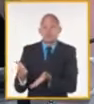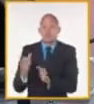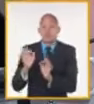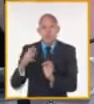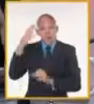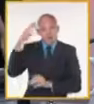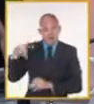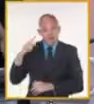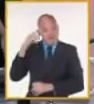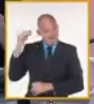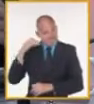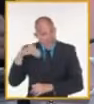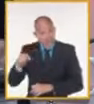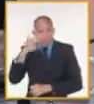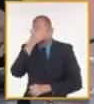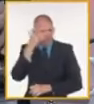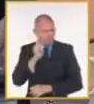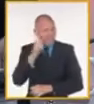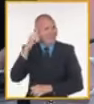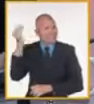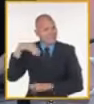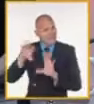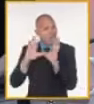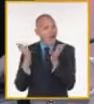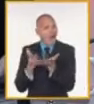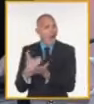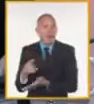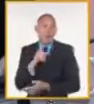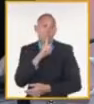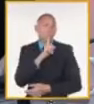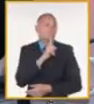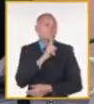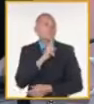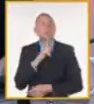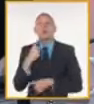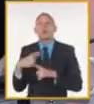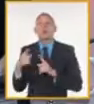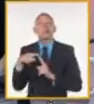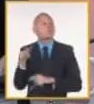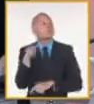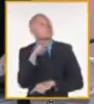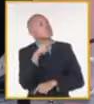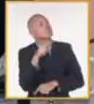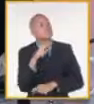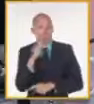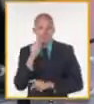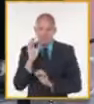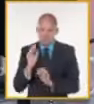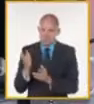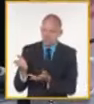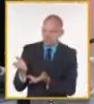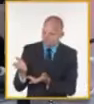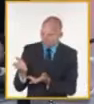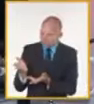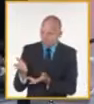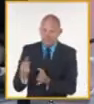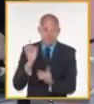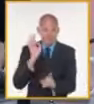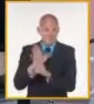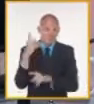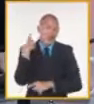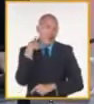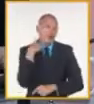conocimiento y la información que tiene de las autoridades norteamericanas frente a esos hechos es una trayectoria que se repite desde